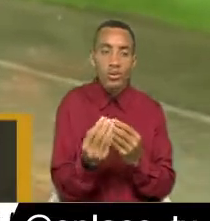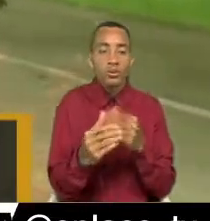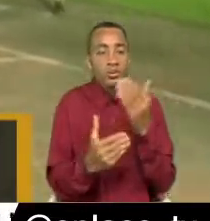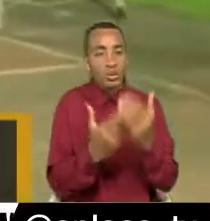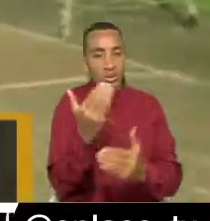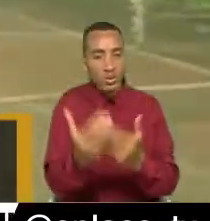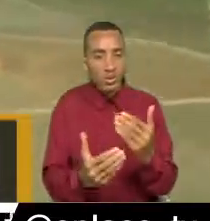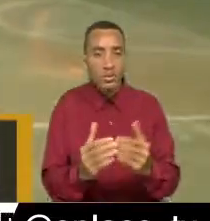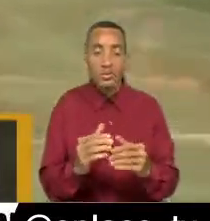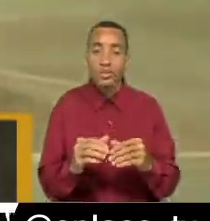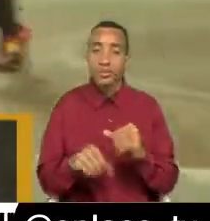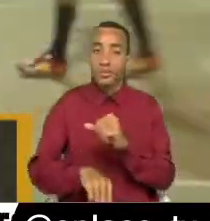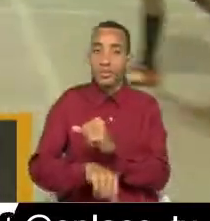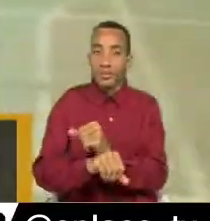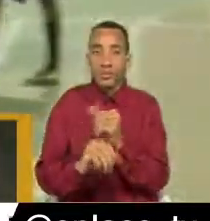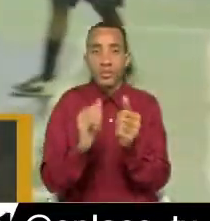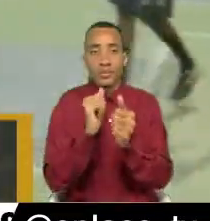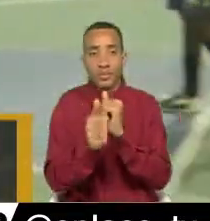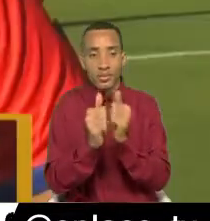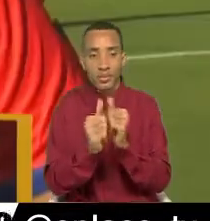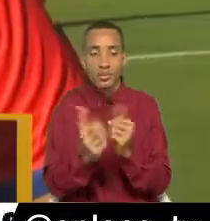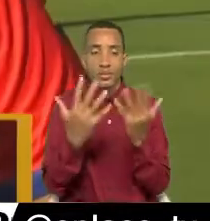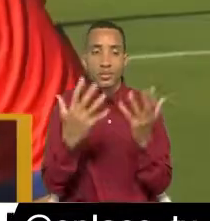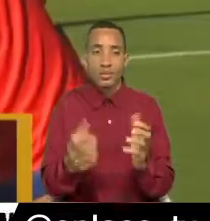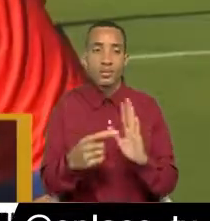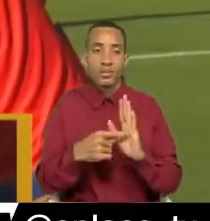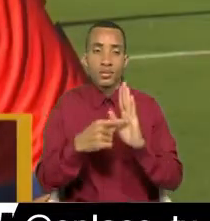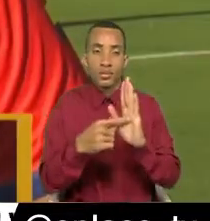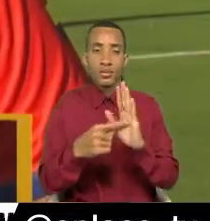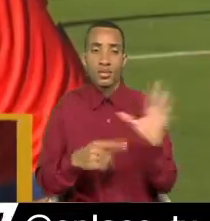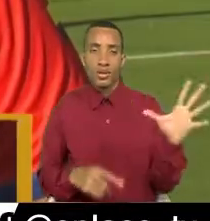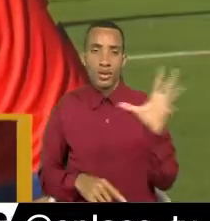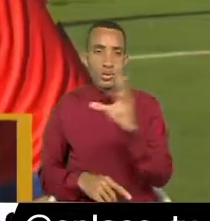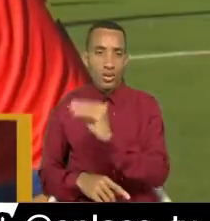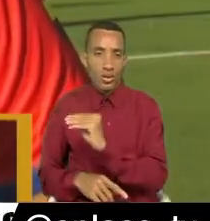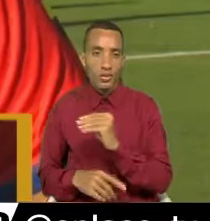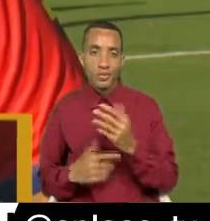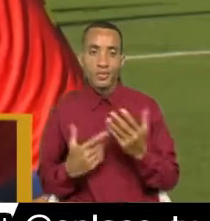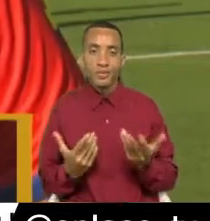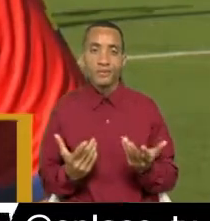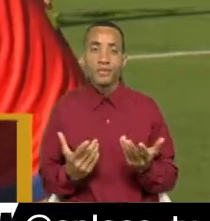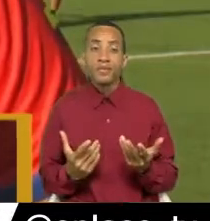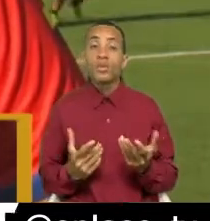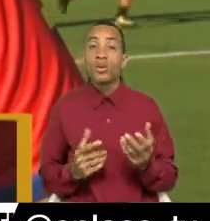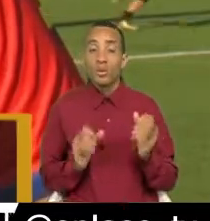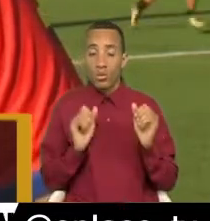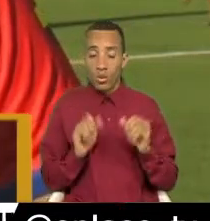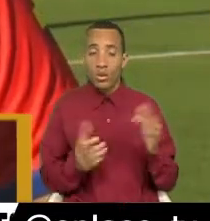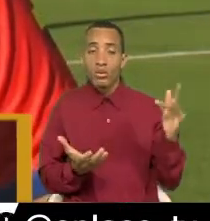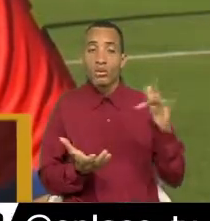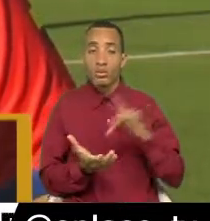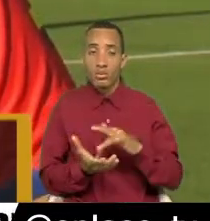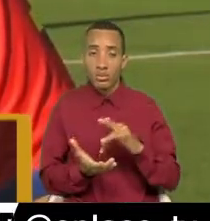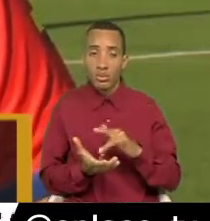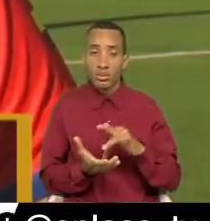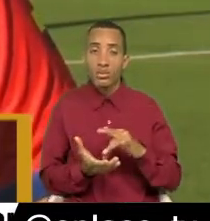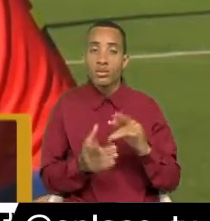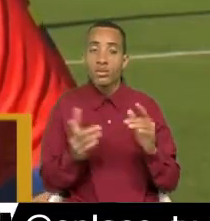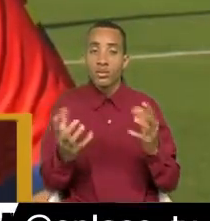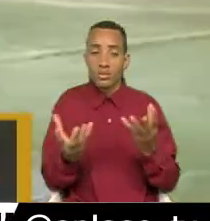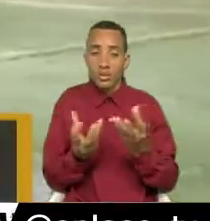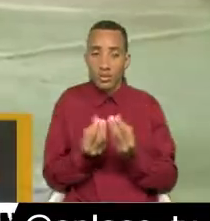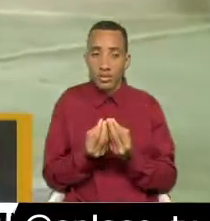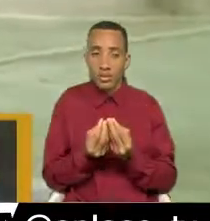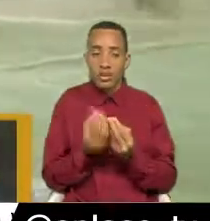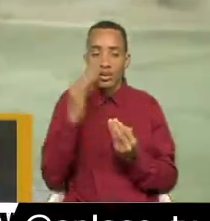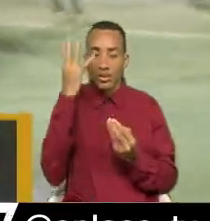en este deporte, y el cual queríamos mostrar para que todos tuvieran la oportunidad de formar esta parte de este lindo